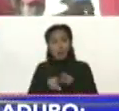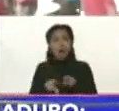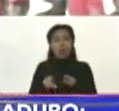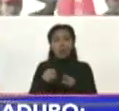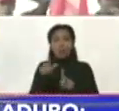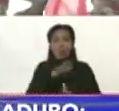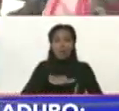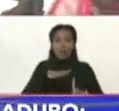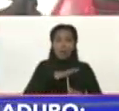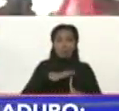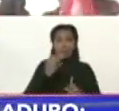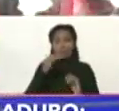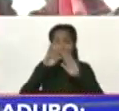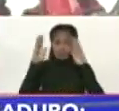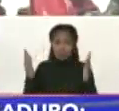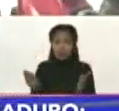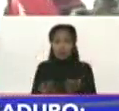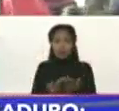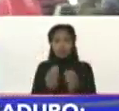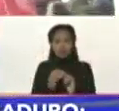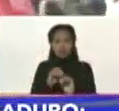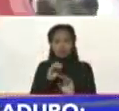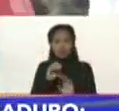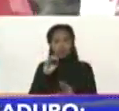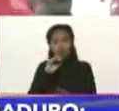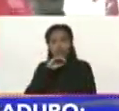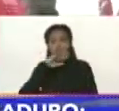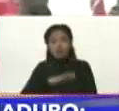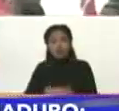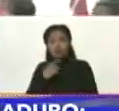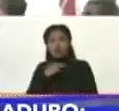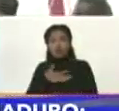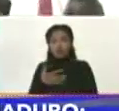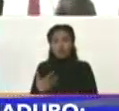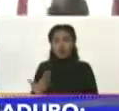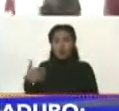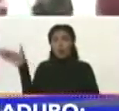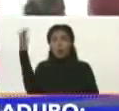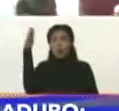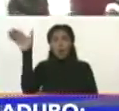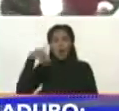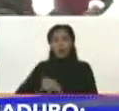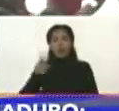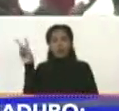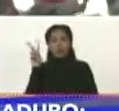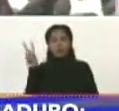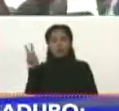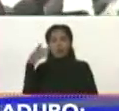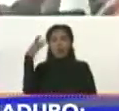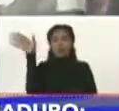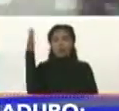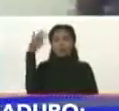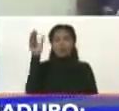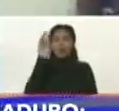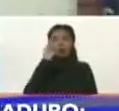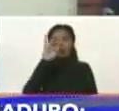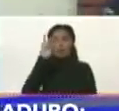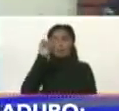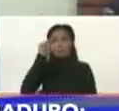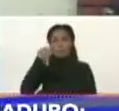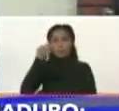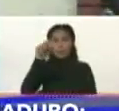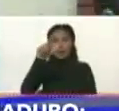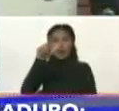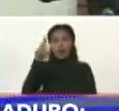energía y el planeta. Es algo trascendental y yo quiero levantarla desde Venezuela, la bandera de Huipala.